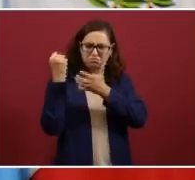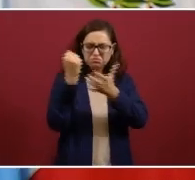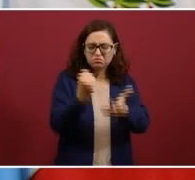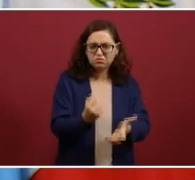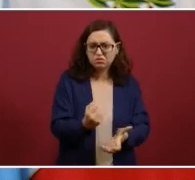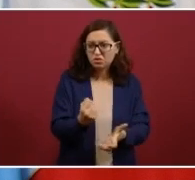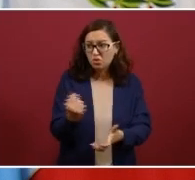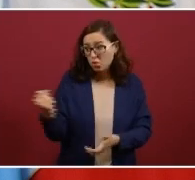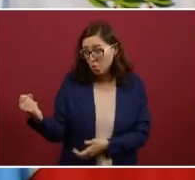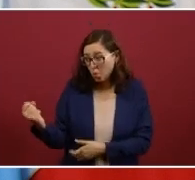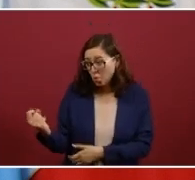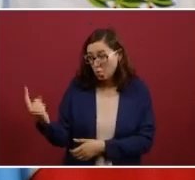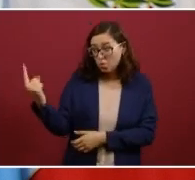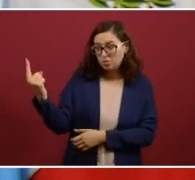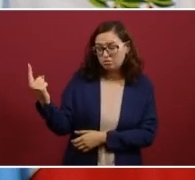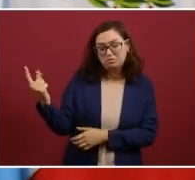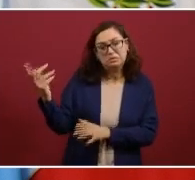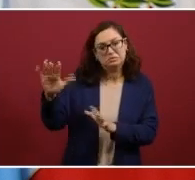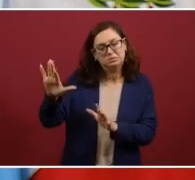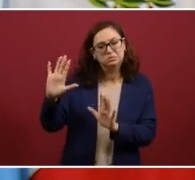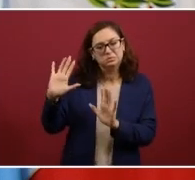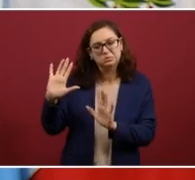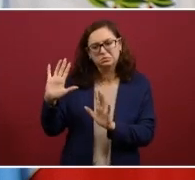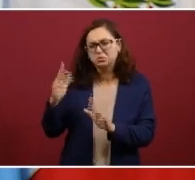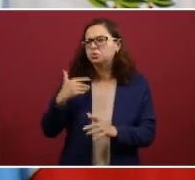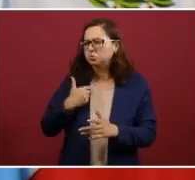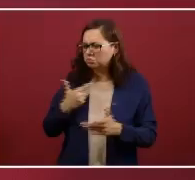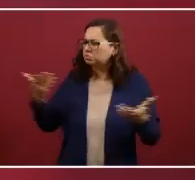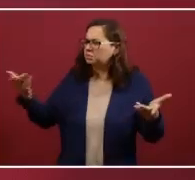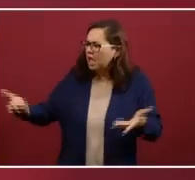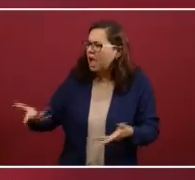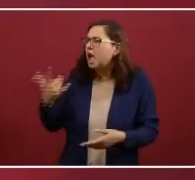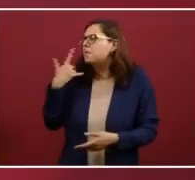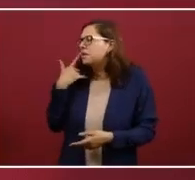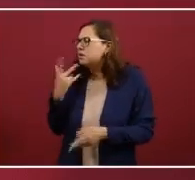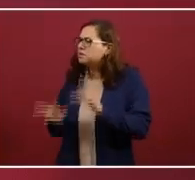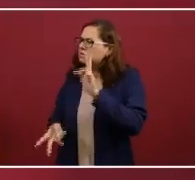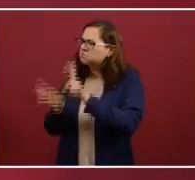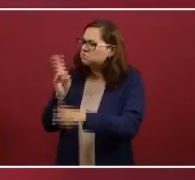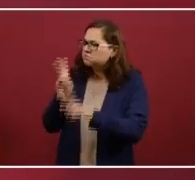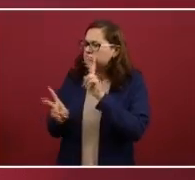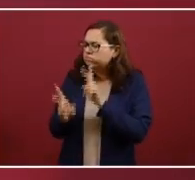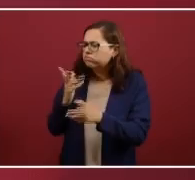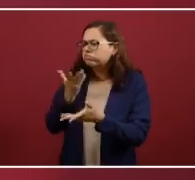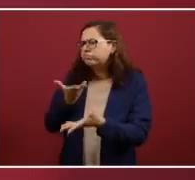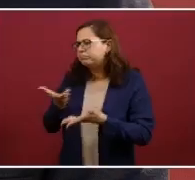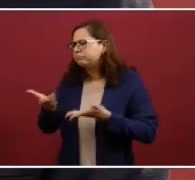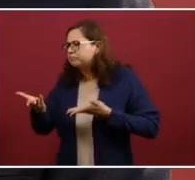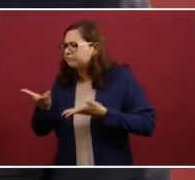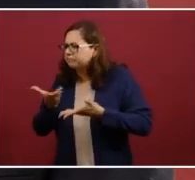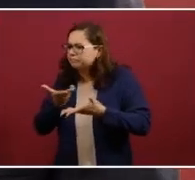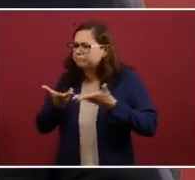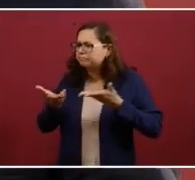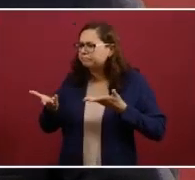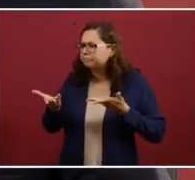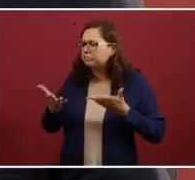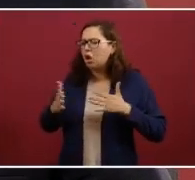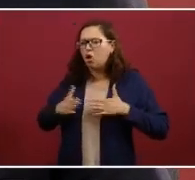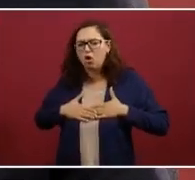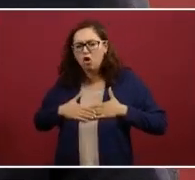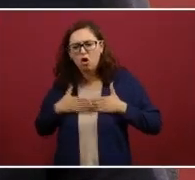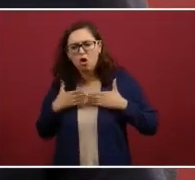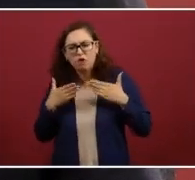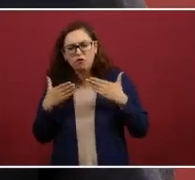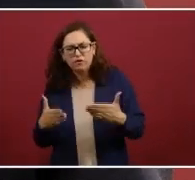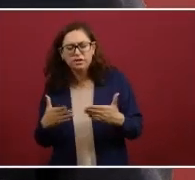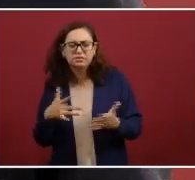por eso los recibí, vinieron a manifestar su confianza, su